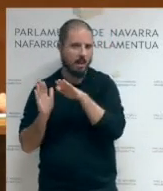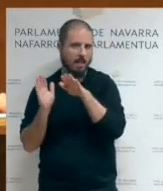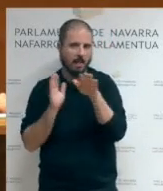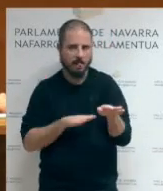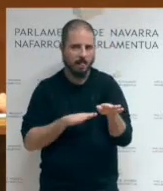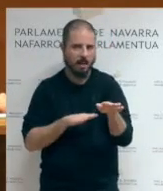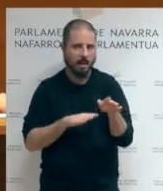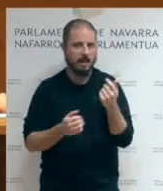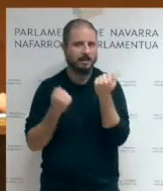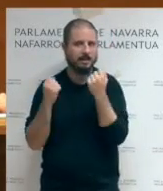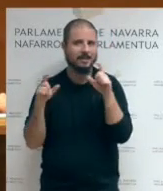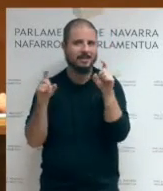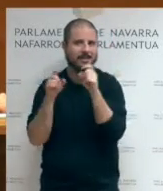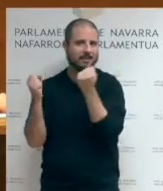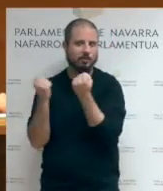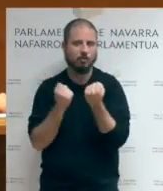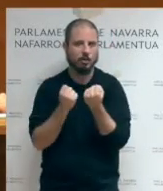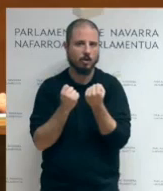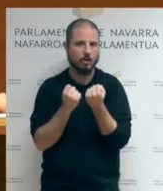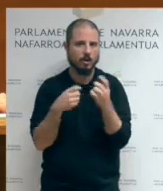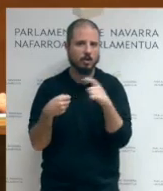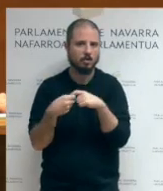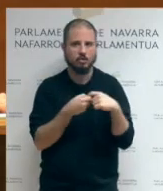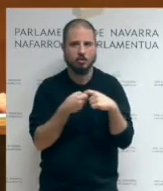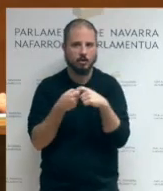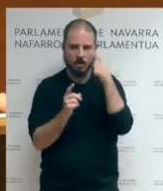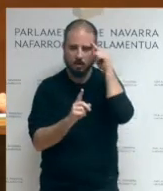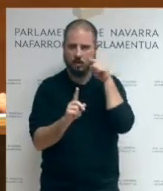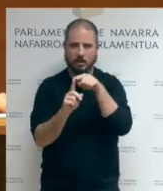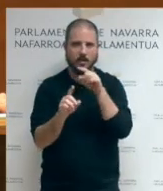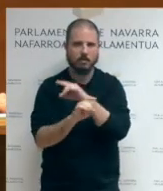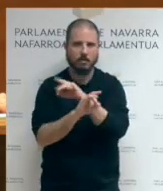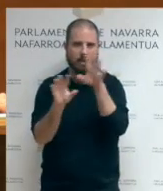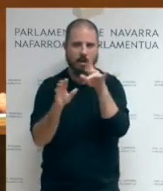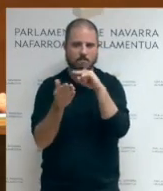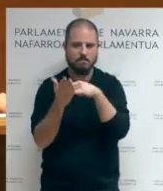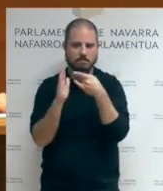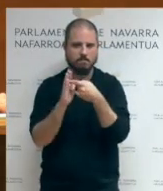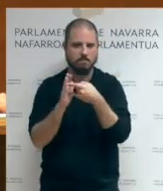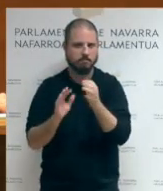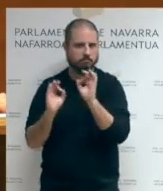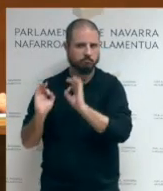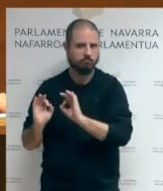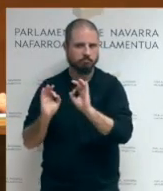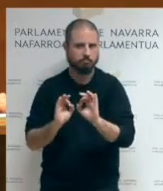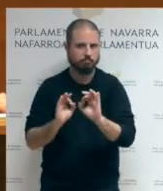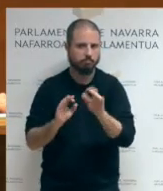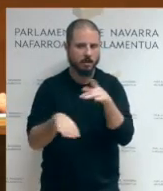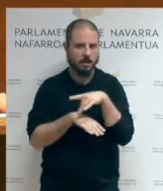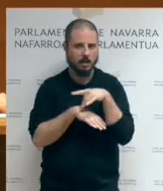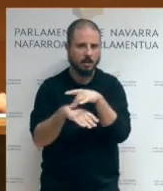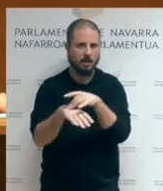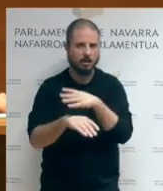lealtad institucional, solidario, con objetivos claros, con un plan fiable, marcando el camino propio y sin